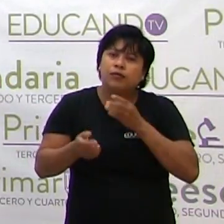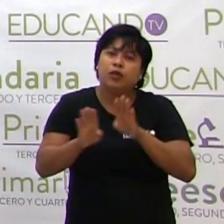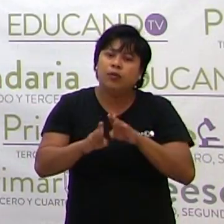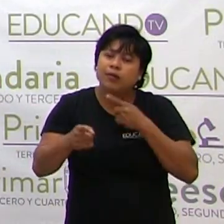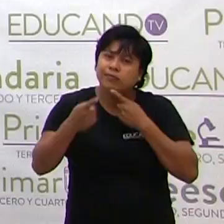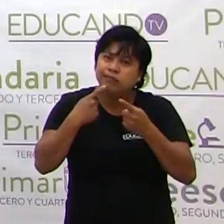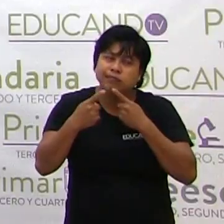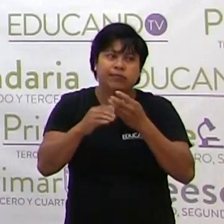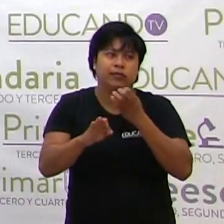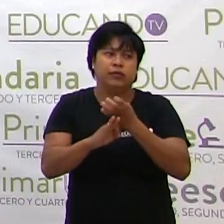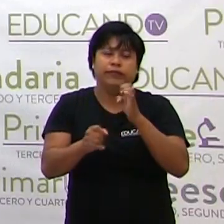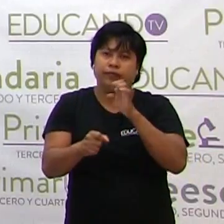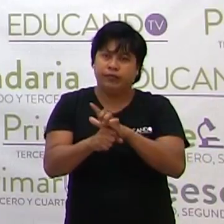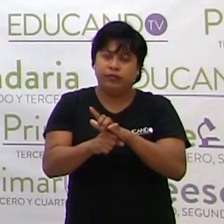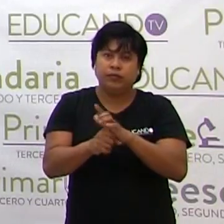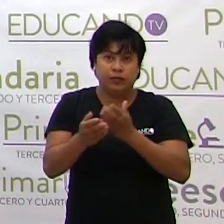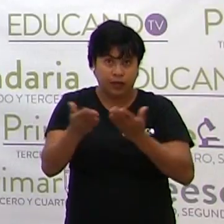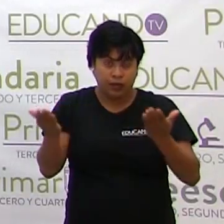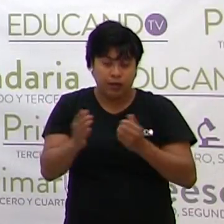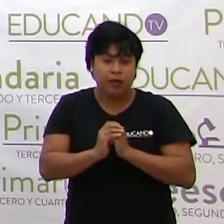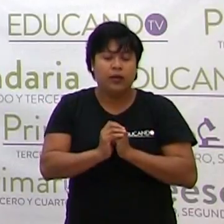de forma específica. Ahora bien,